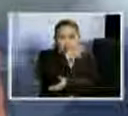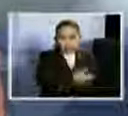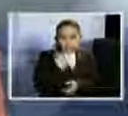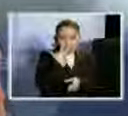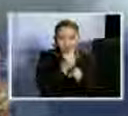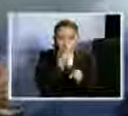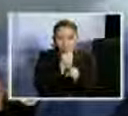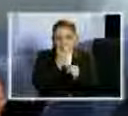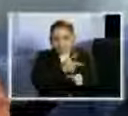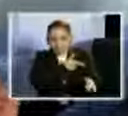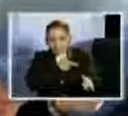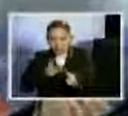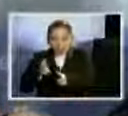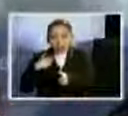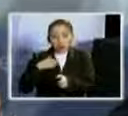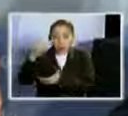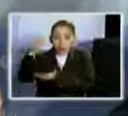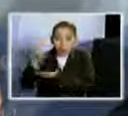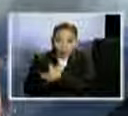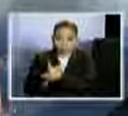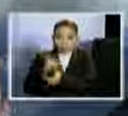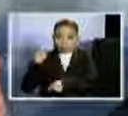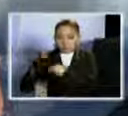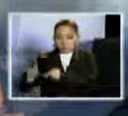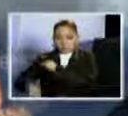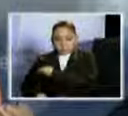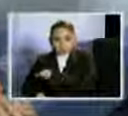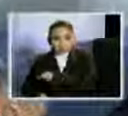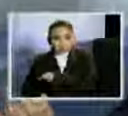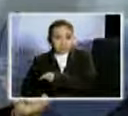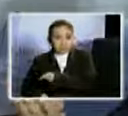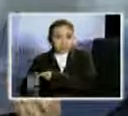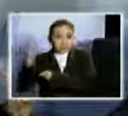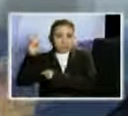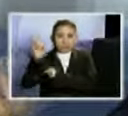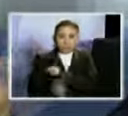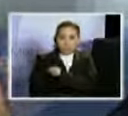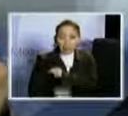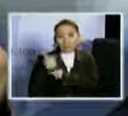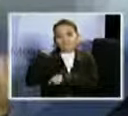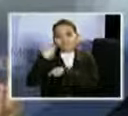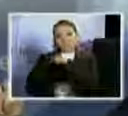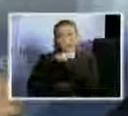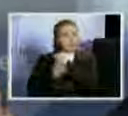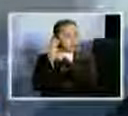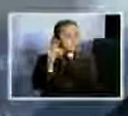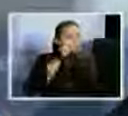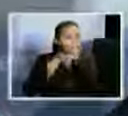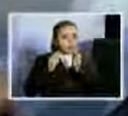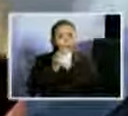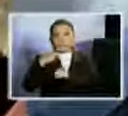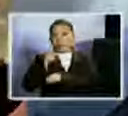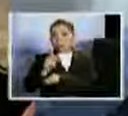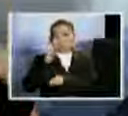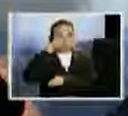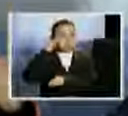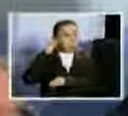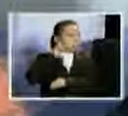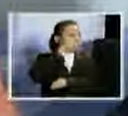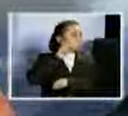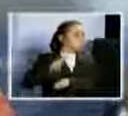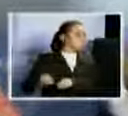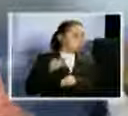de estas armas que en la reducción de las mismas. Y verdaderamente es una amenaza global, pero como no la vemos